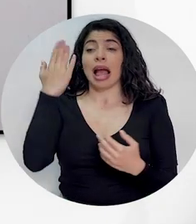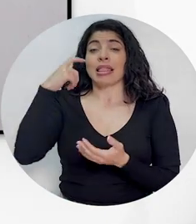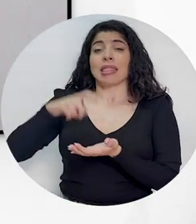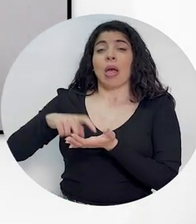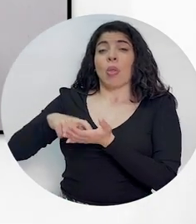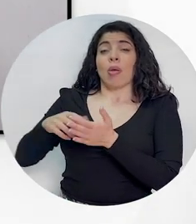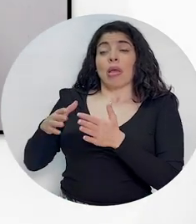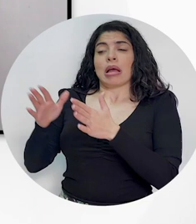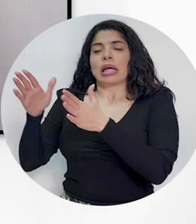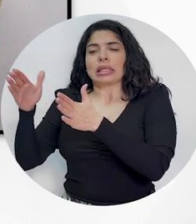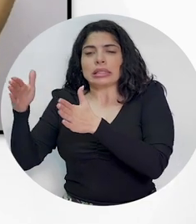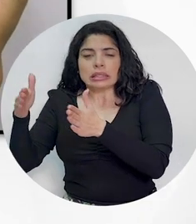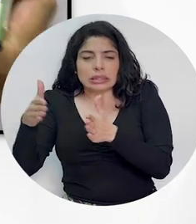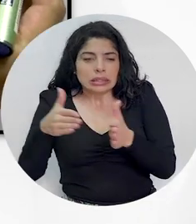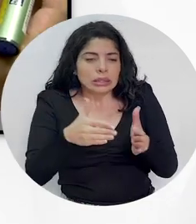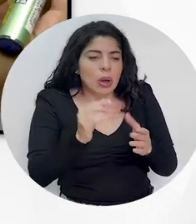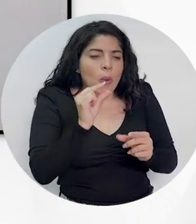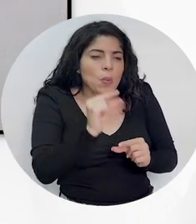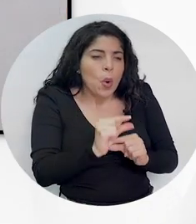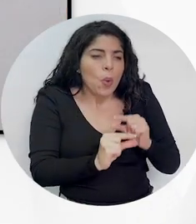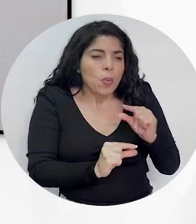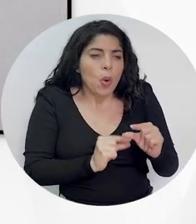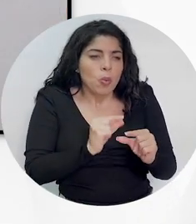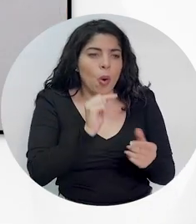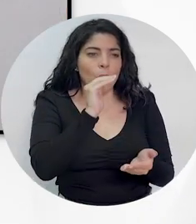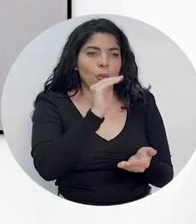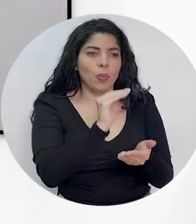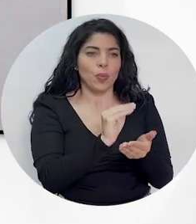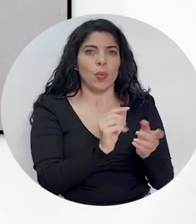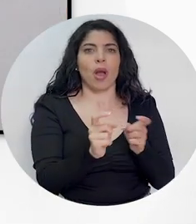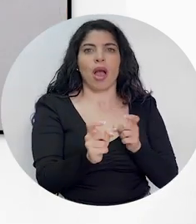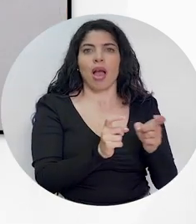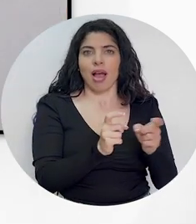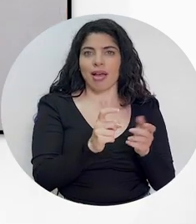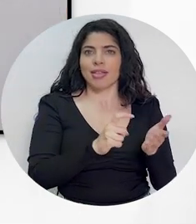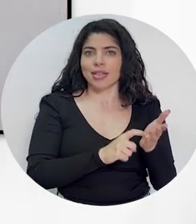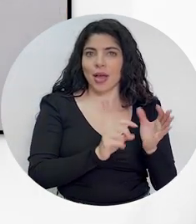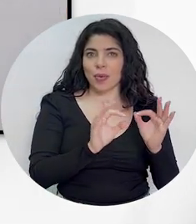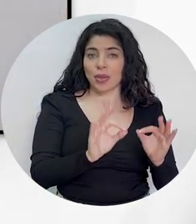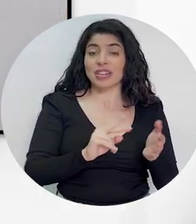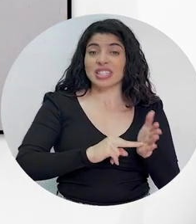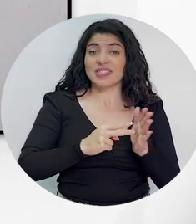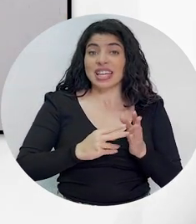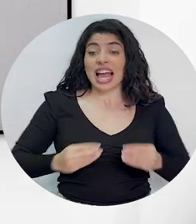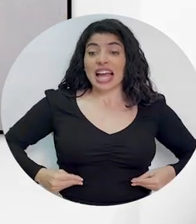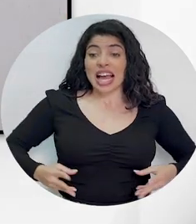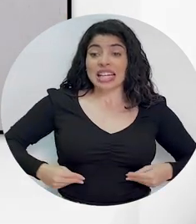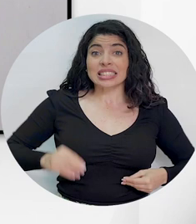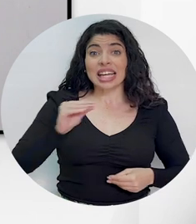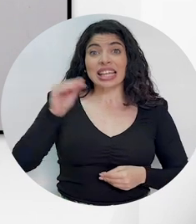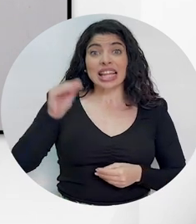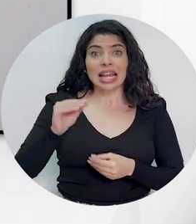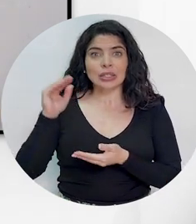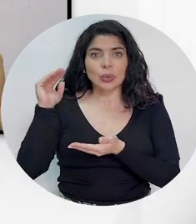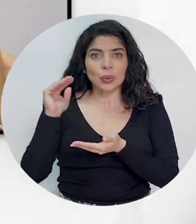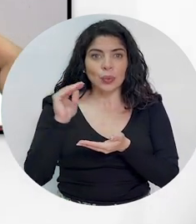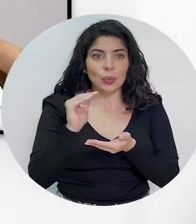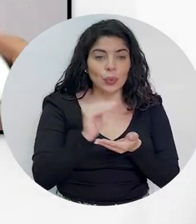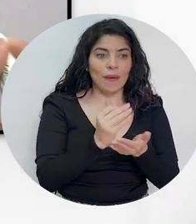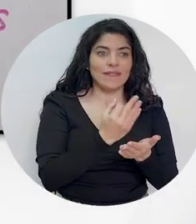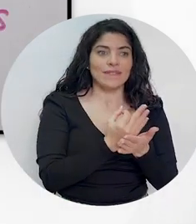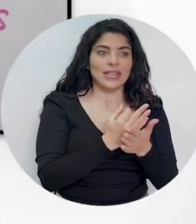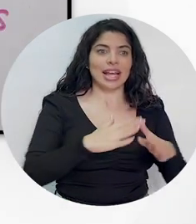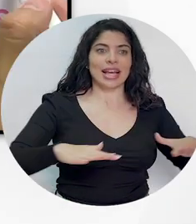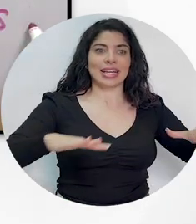que seguía la deuda del Estado para llevarla gradualmente a un nivel manejable. Poco a poco, gastaríamos menos en intereses y las